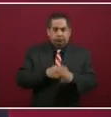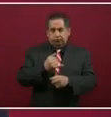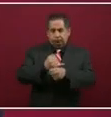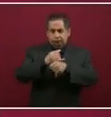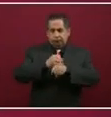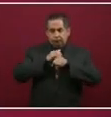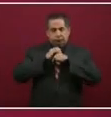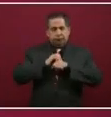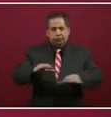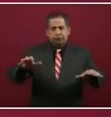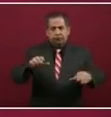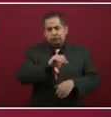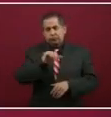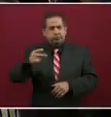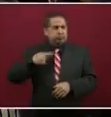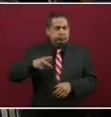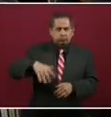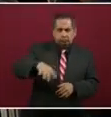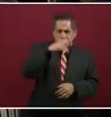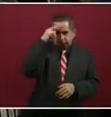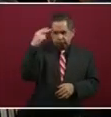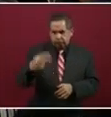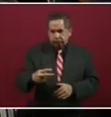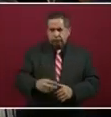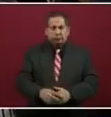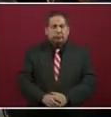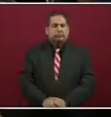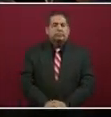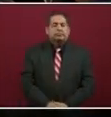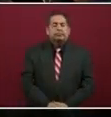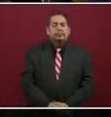a los mexicanos.